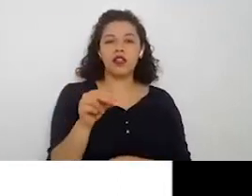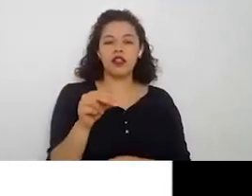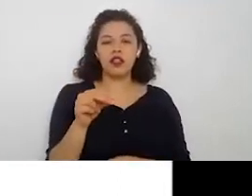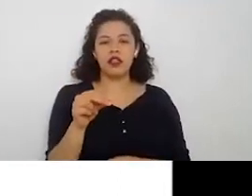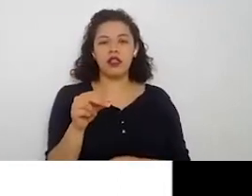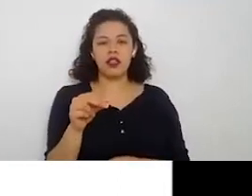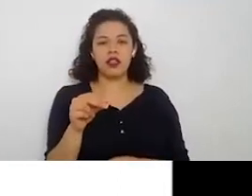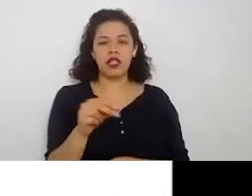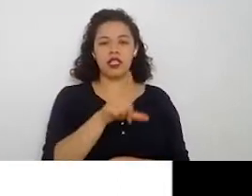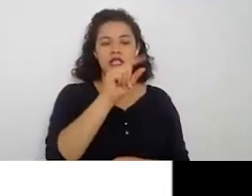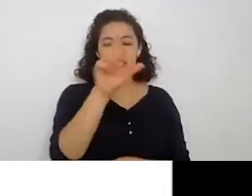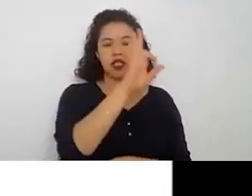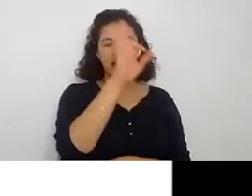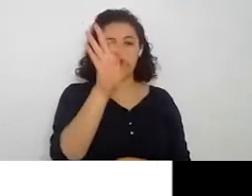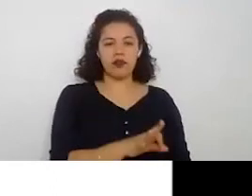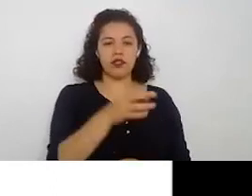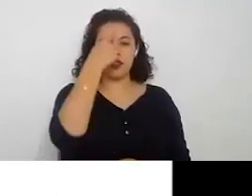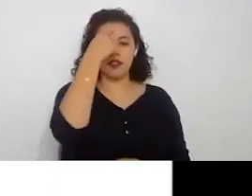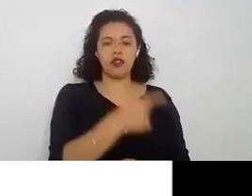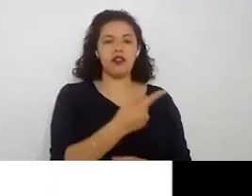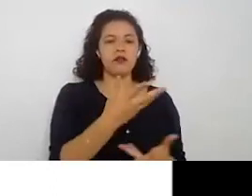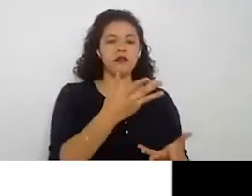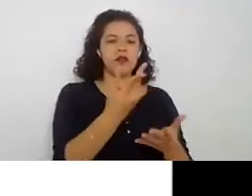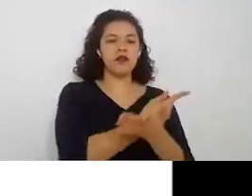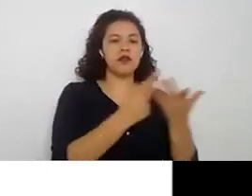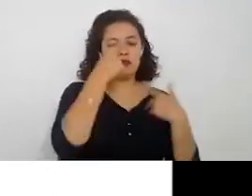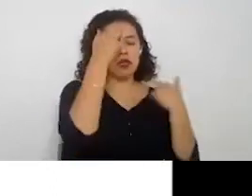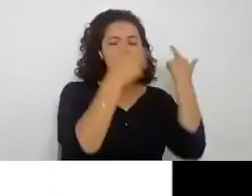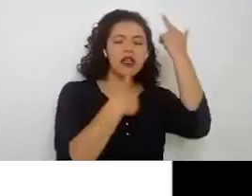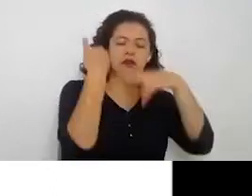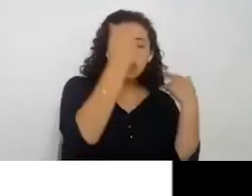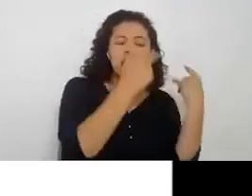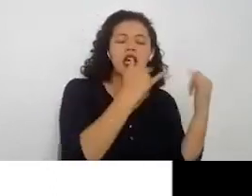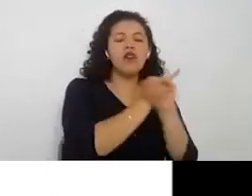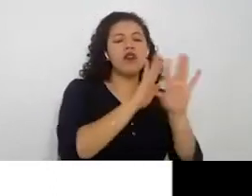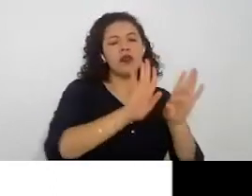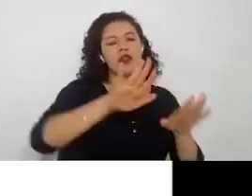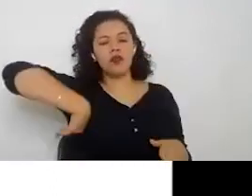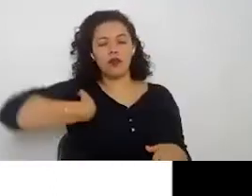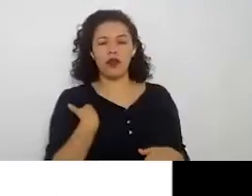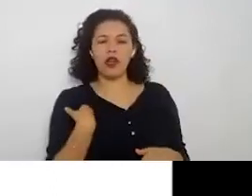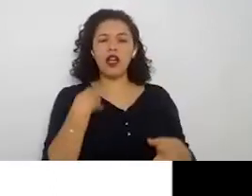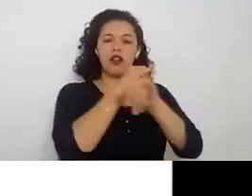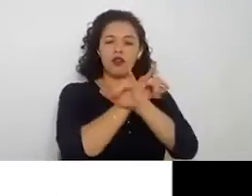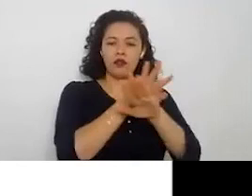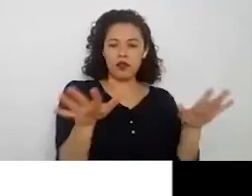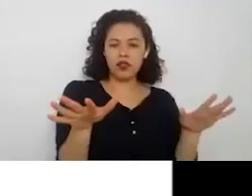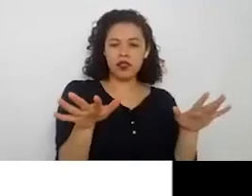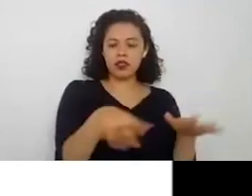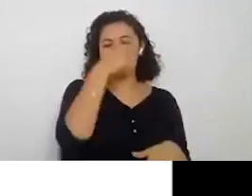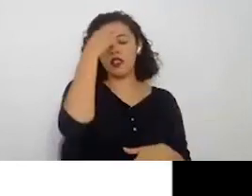organizaciones como plataformas de gestión, para resguardo de datos, de información, para